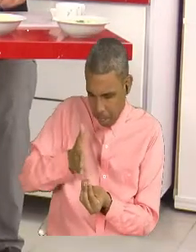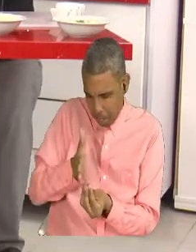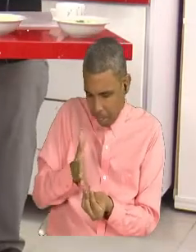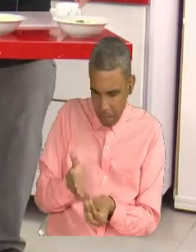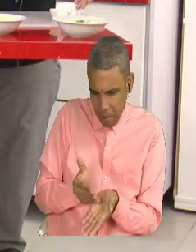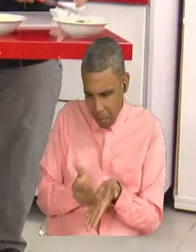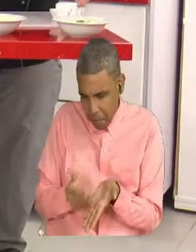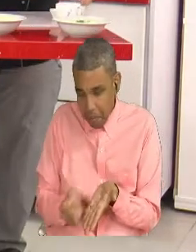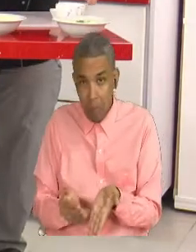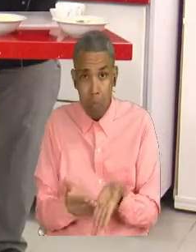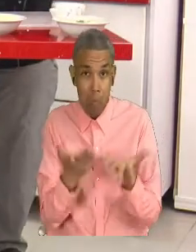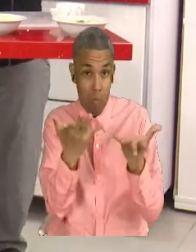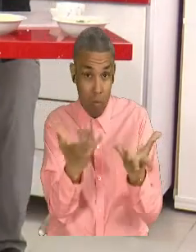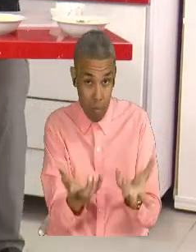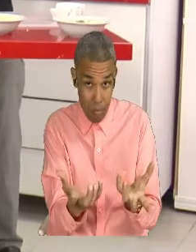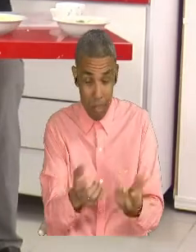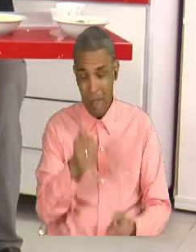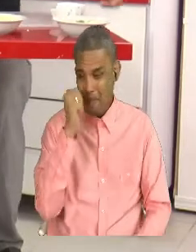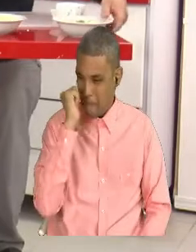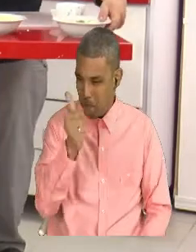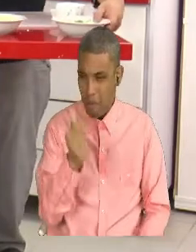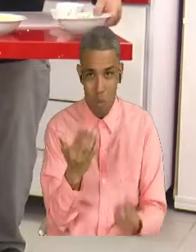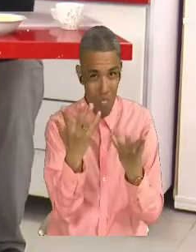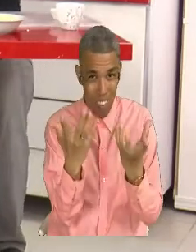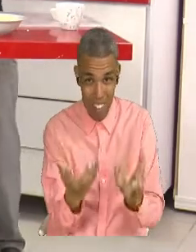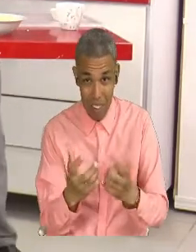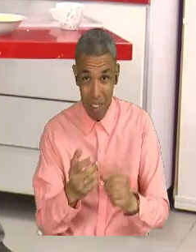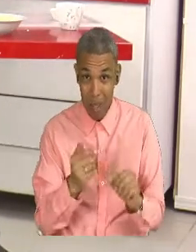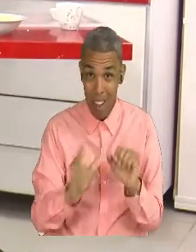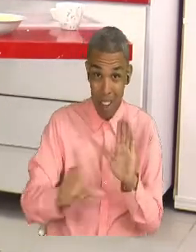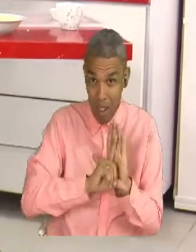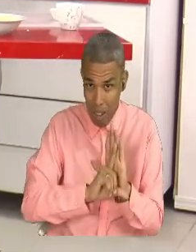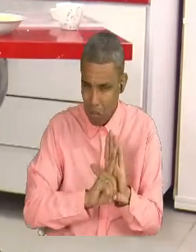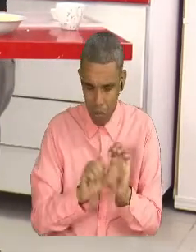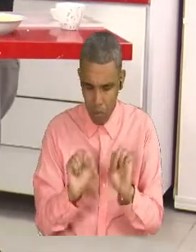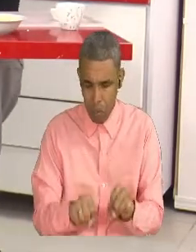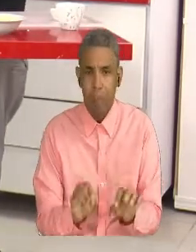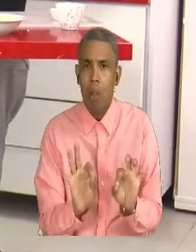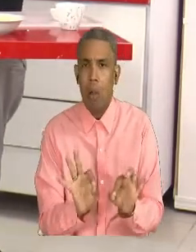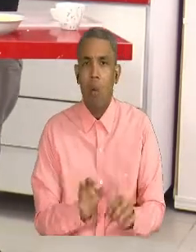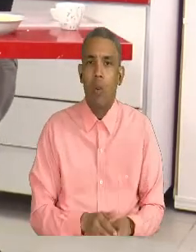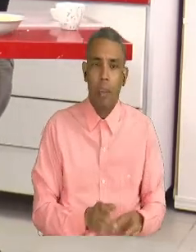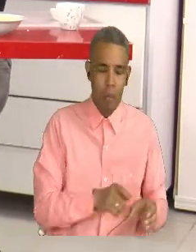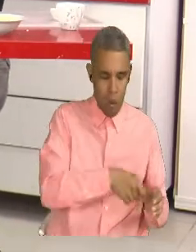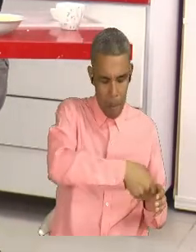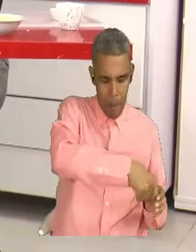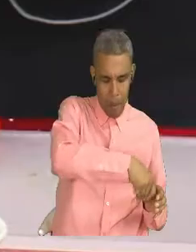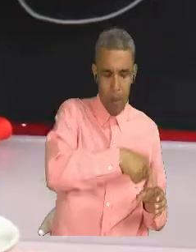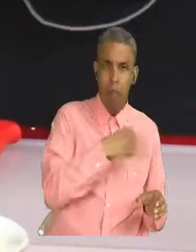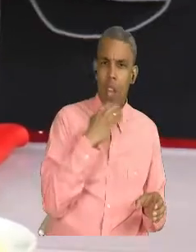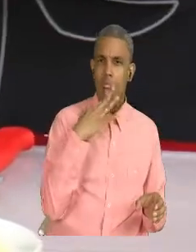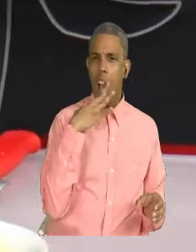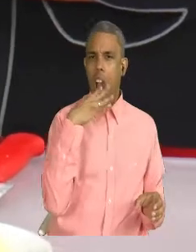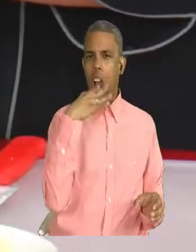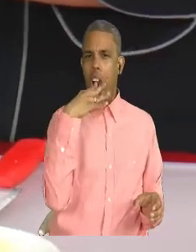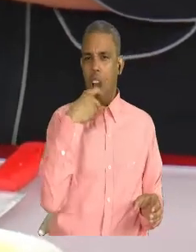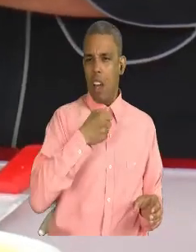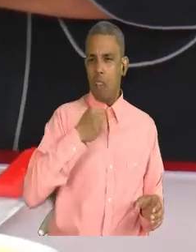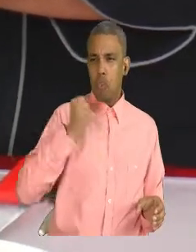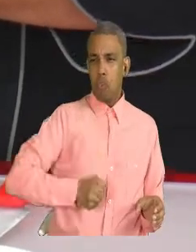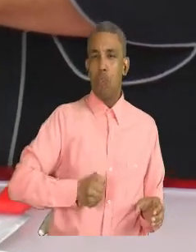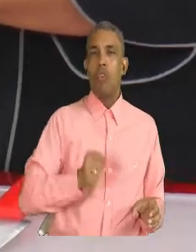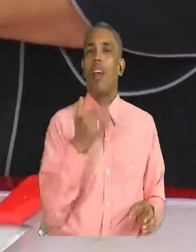diferentes, lo pueden hacer. Si desean adicionarle picante, una salsa de ají, también lo pueden hacer. Bueno, acá ya están